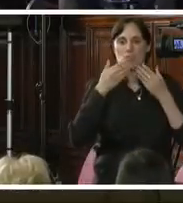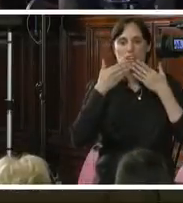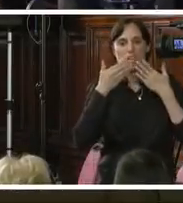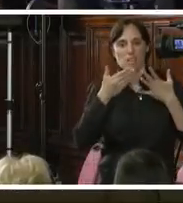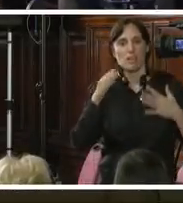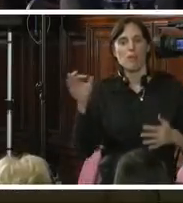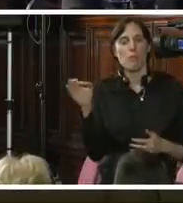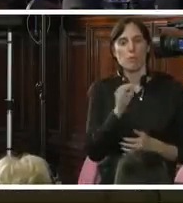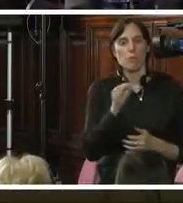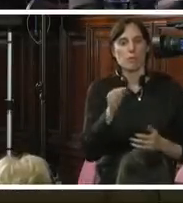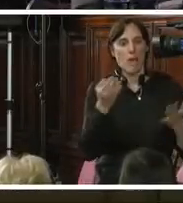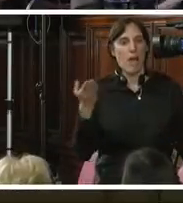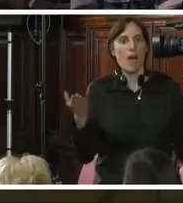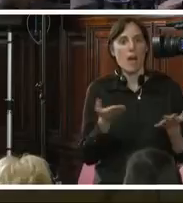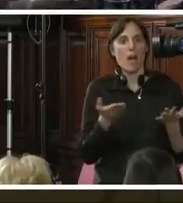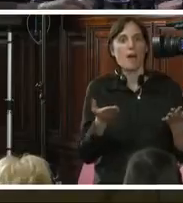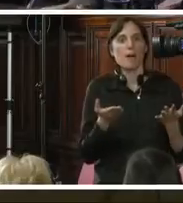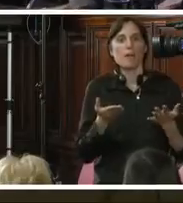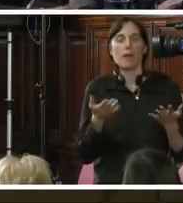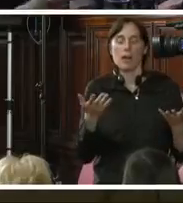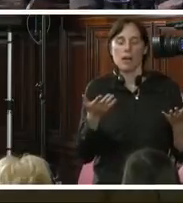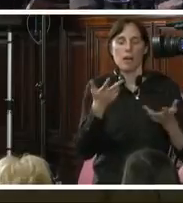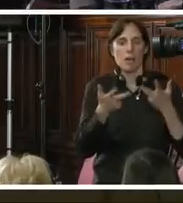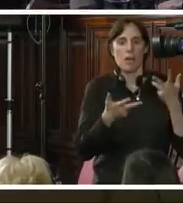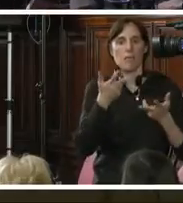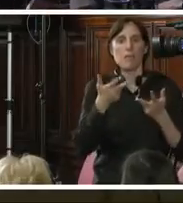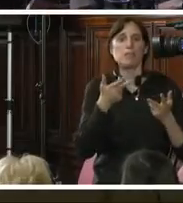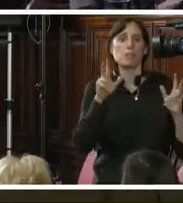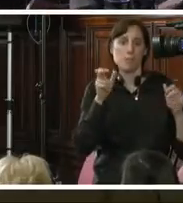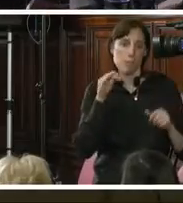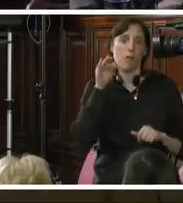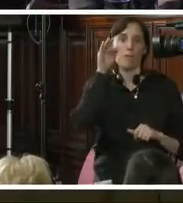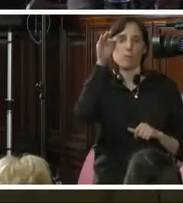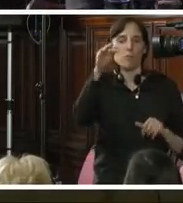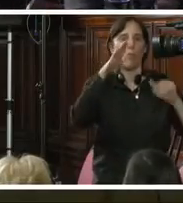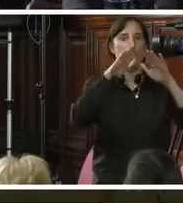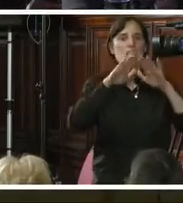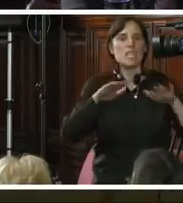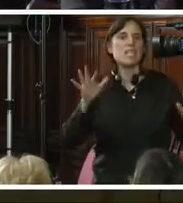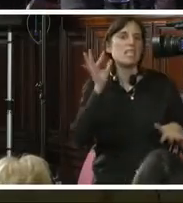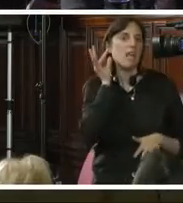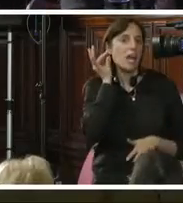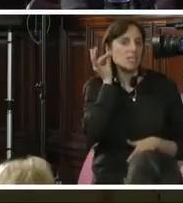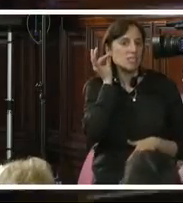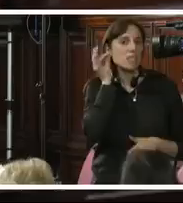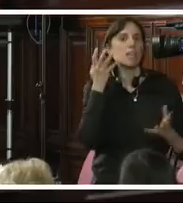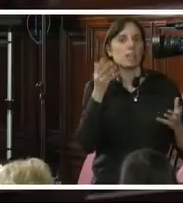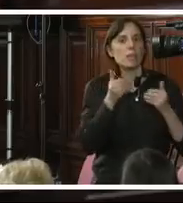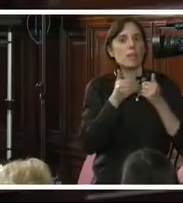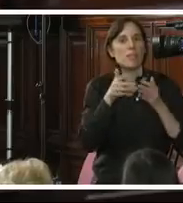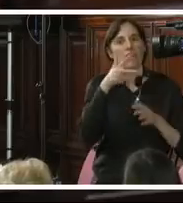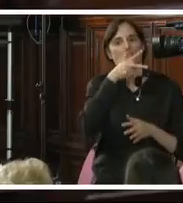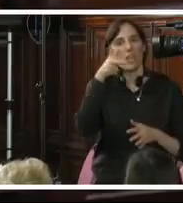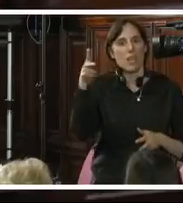IHCR. Thank you for this opportunity. As we are talking about the future of girls,